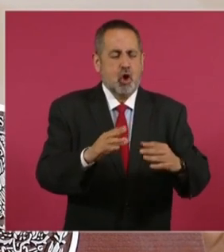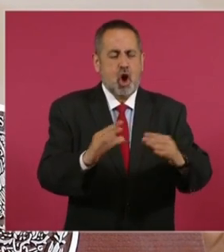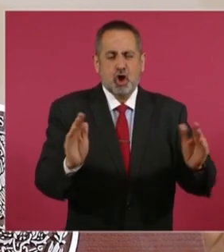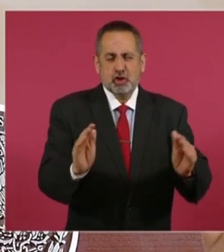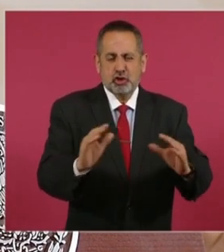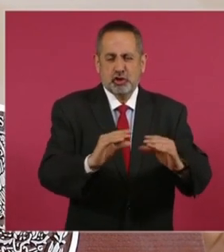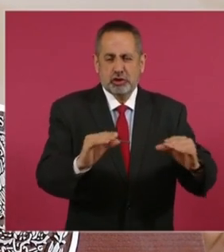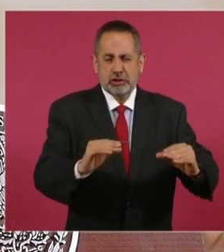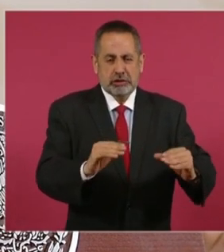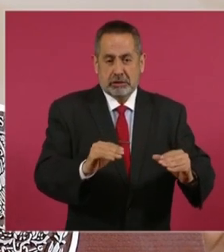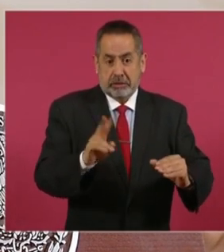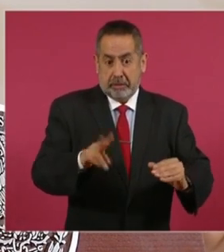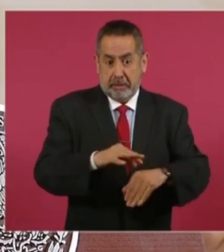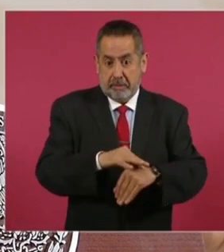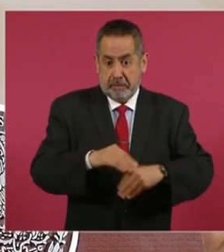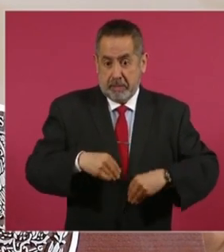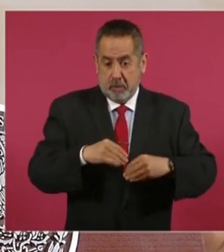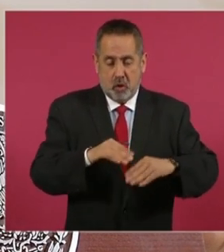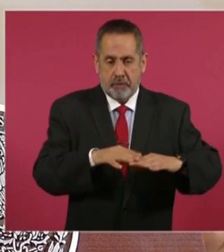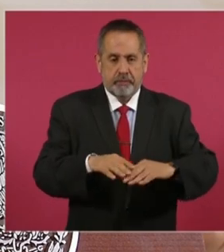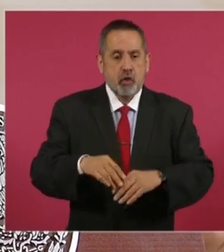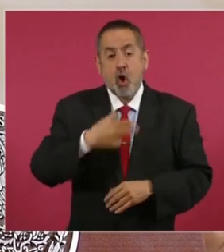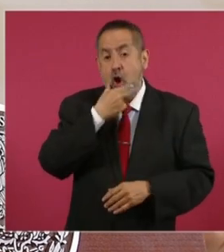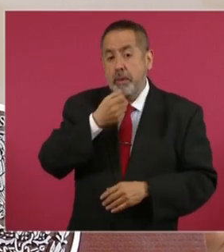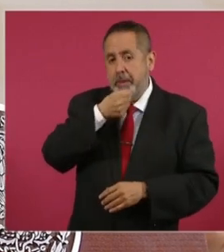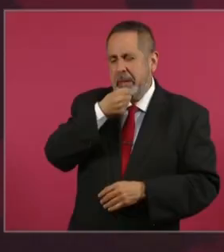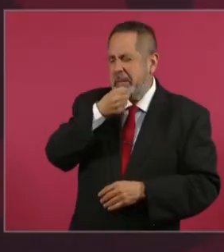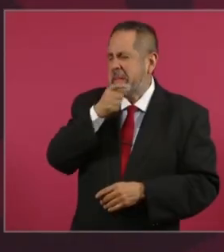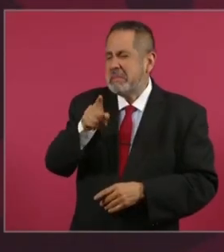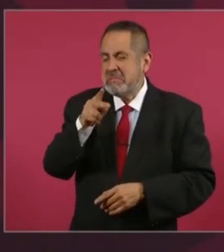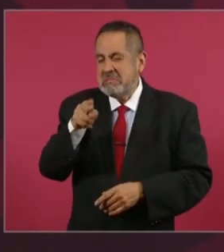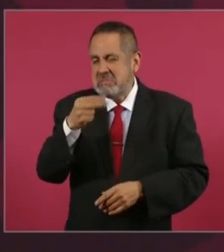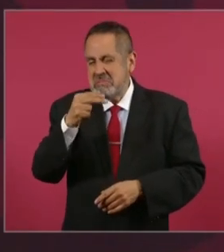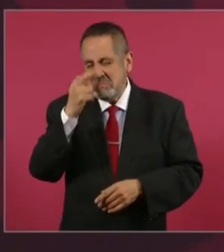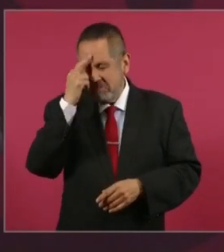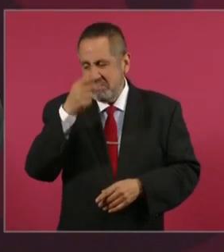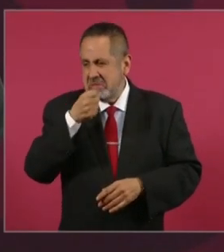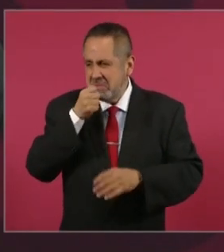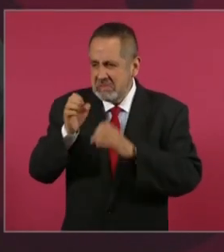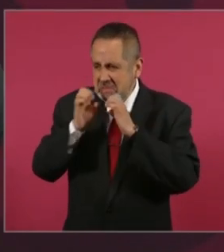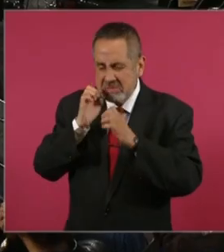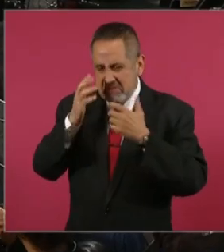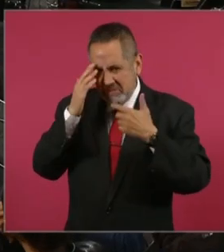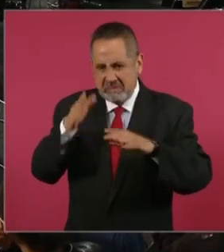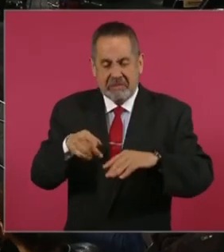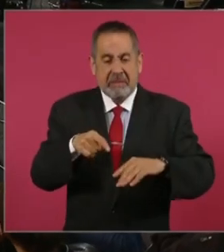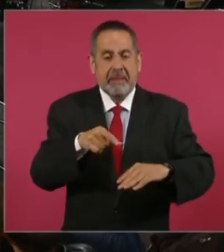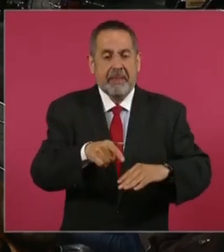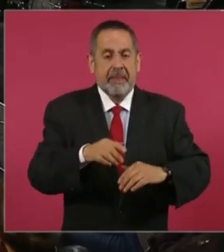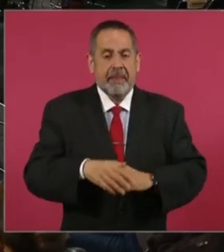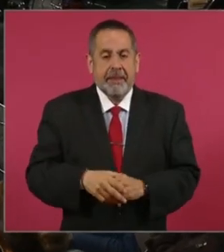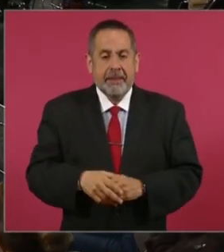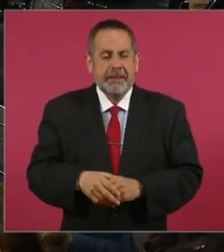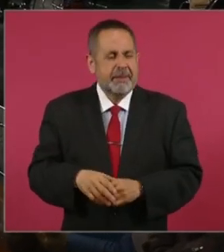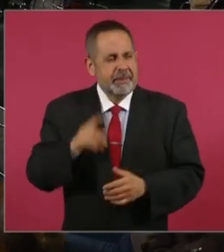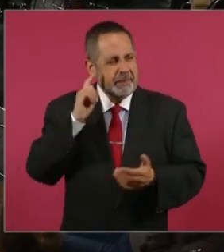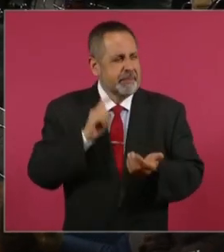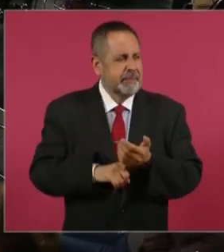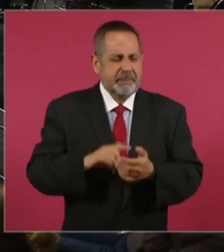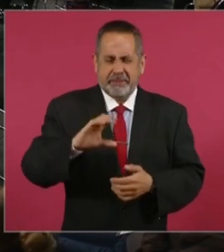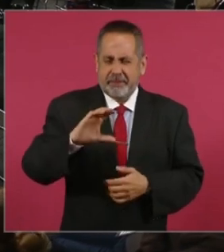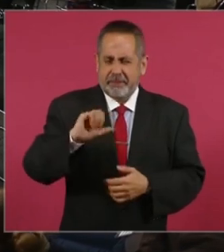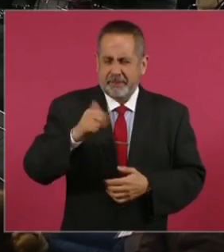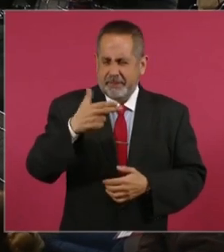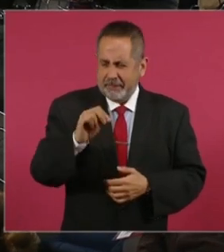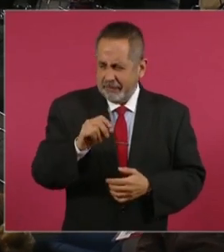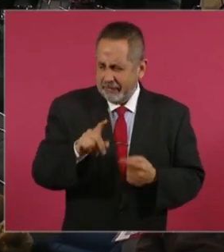y dice el conductor, no sé quién era el que me estaban entrevistando, ahí estaba creo que Cacho